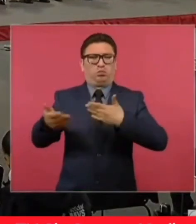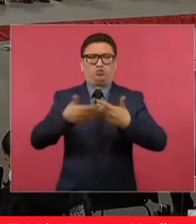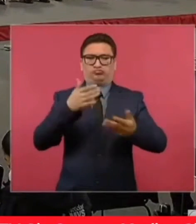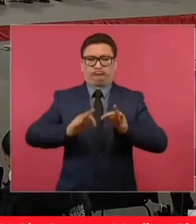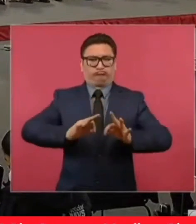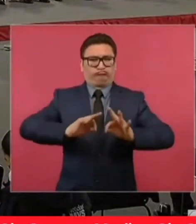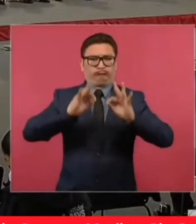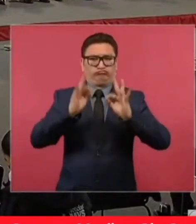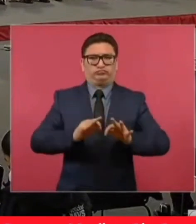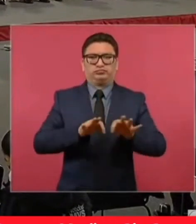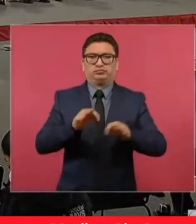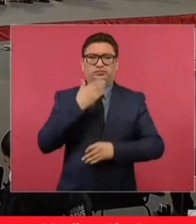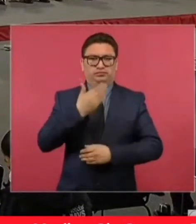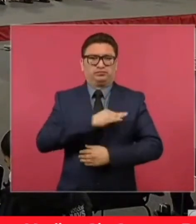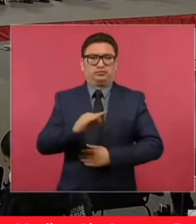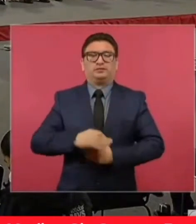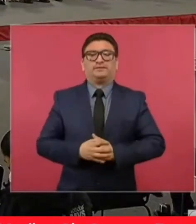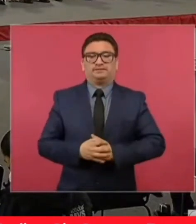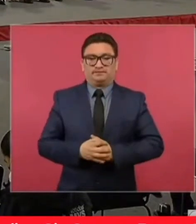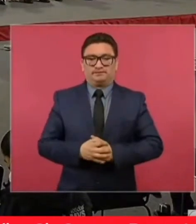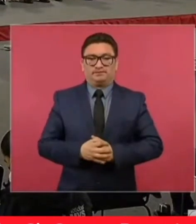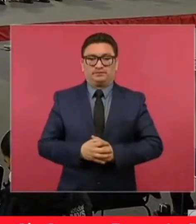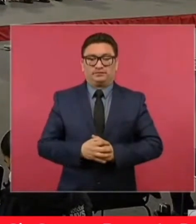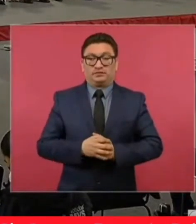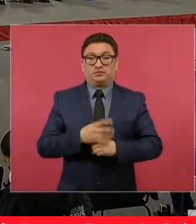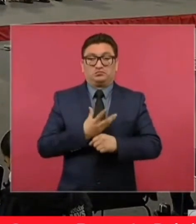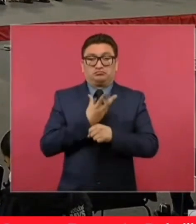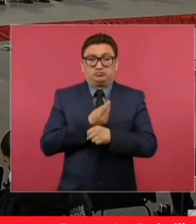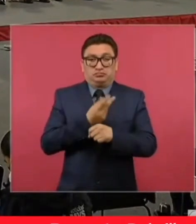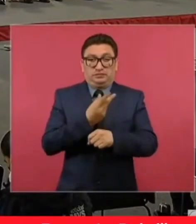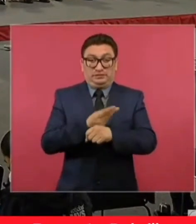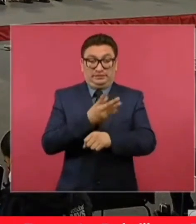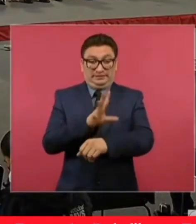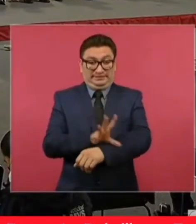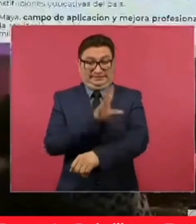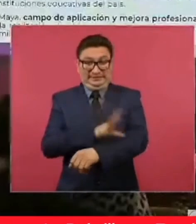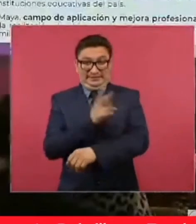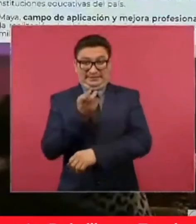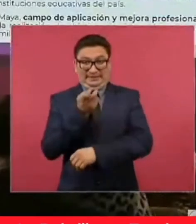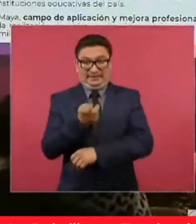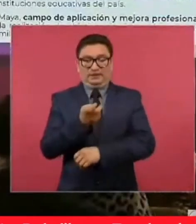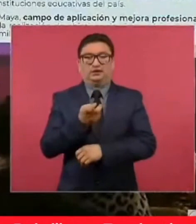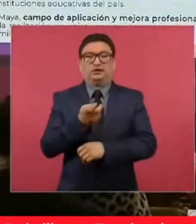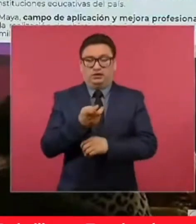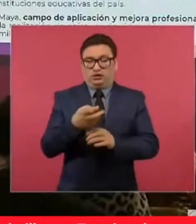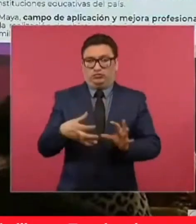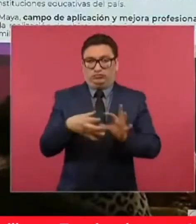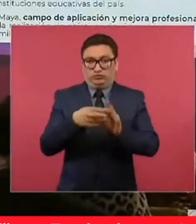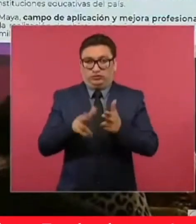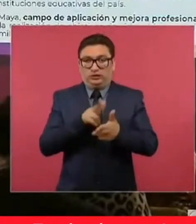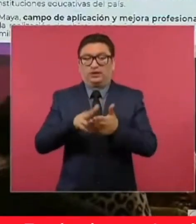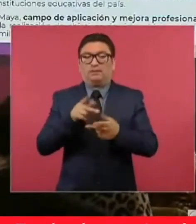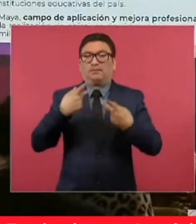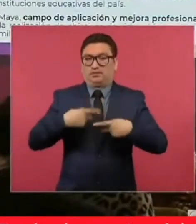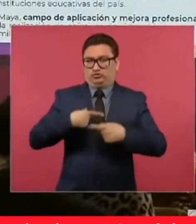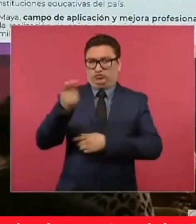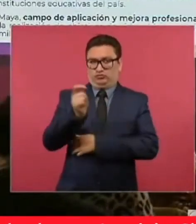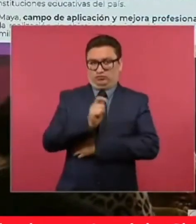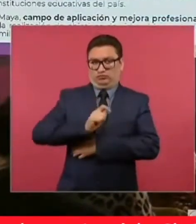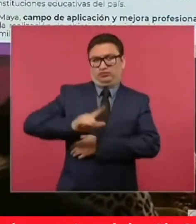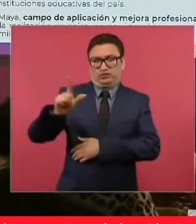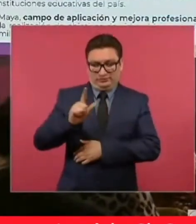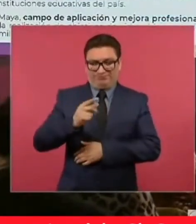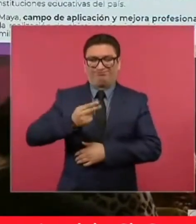altamente eficientes. La infraestructura eléctrica del Tren Maya demanda de profesionales y profesionistas